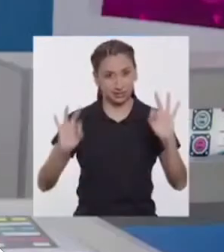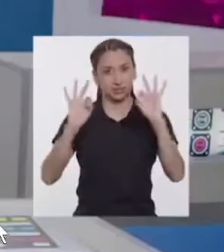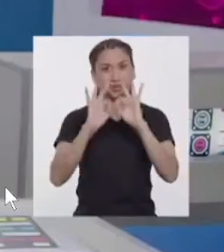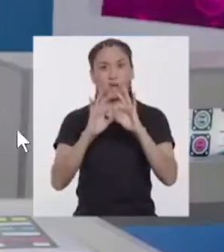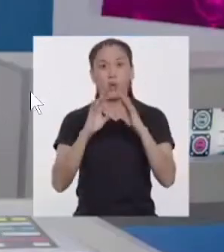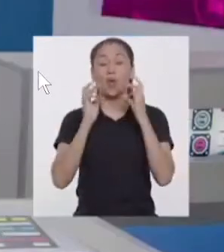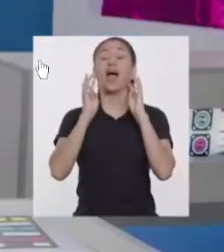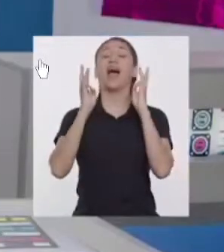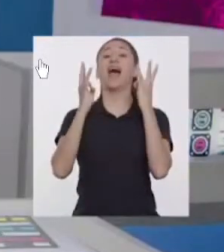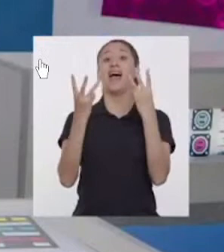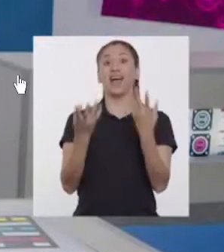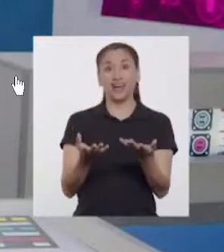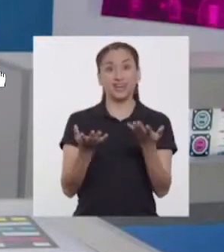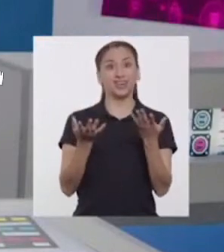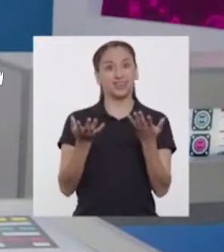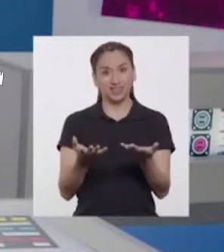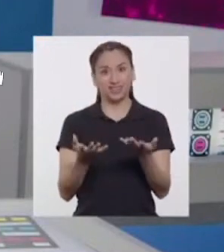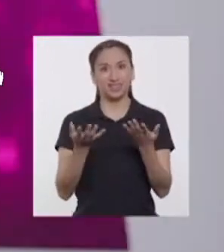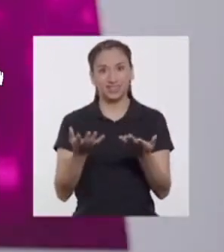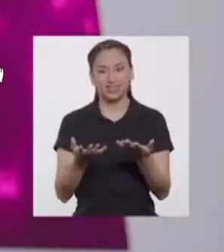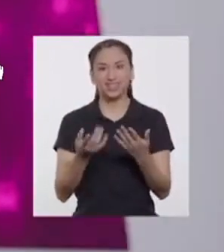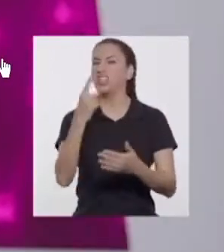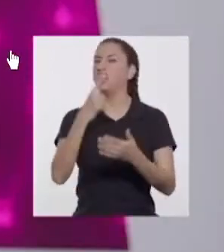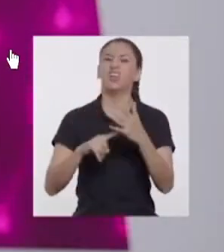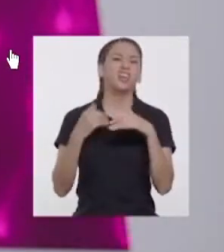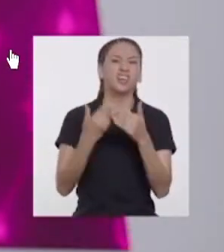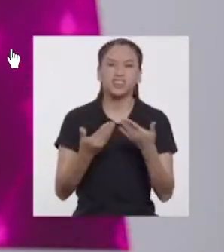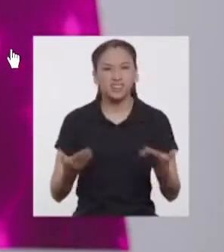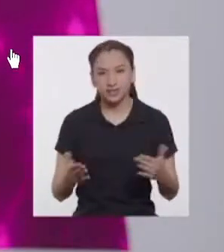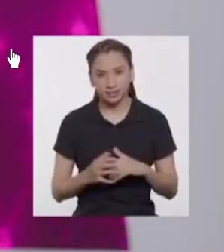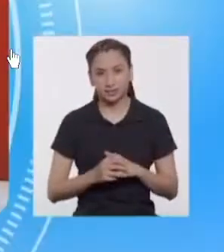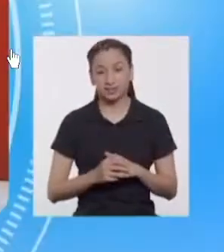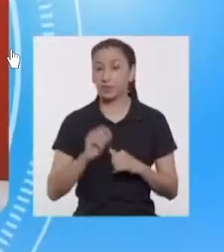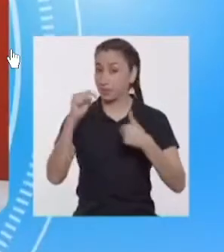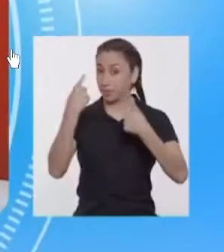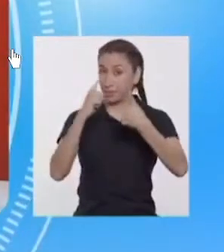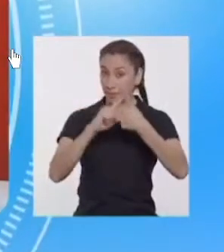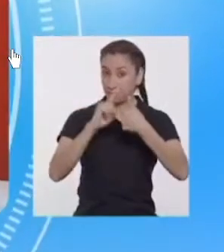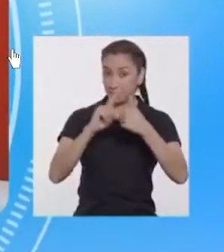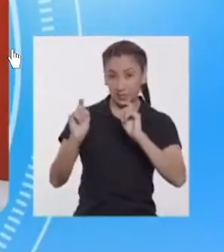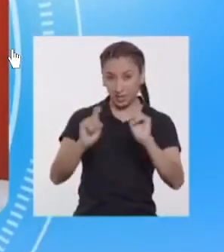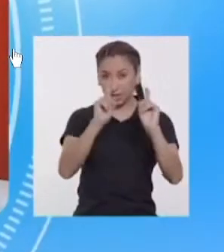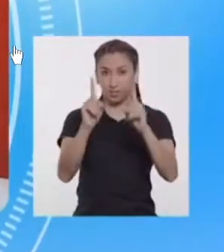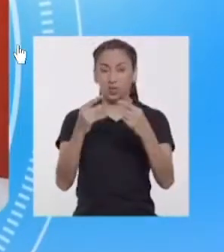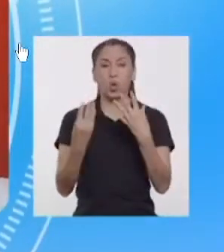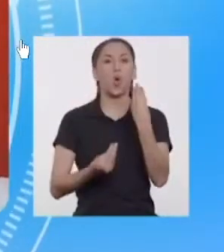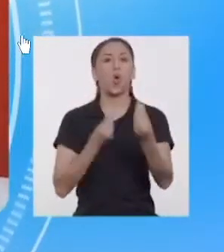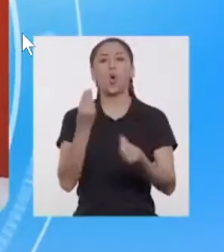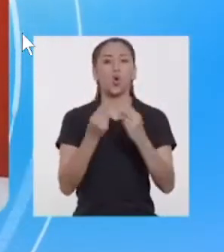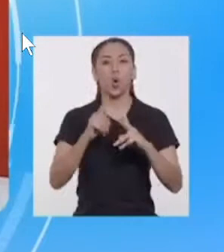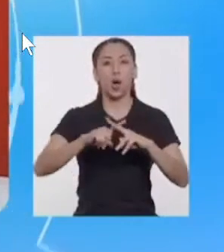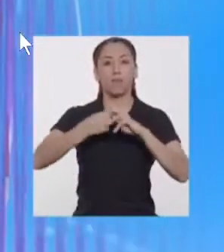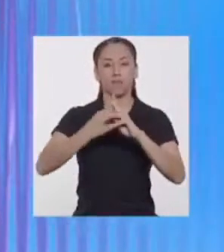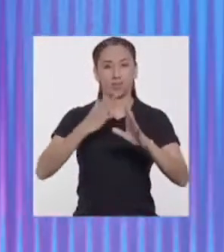importantes. ¡Wow! ¿Qué cosas? La primera pregunta es, ¿cómo empiezo mi